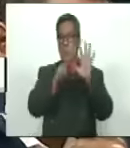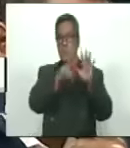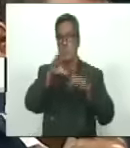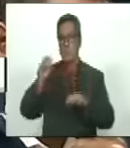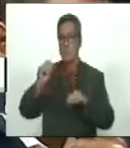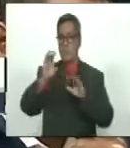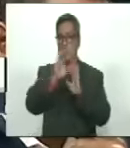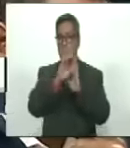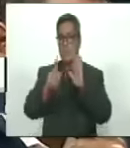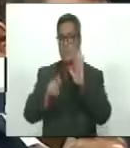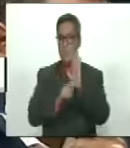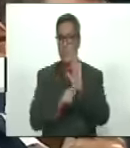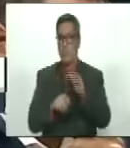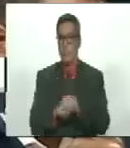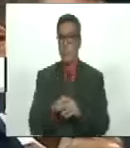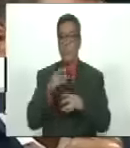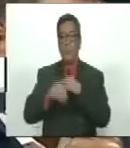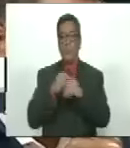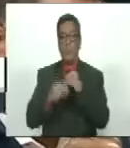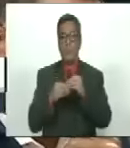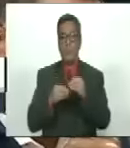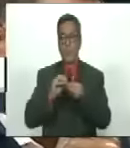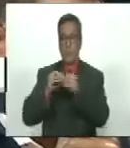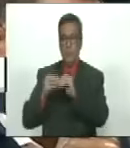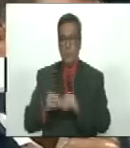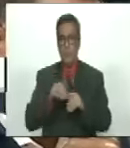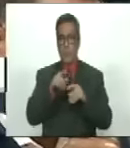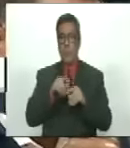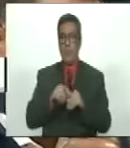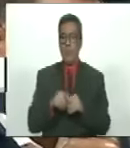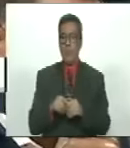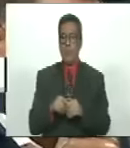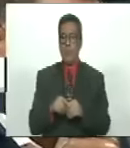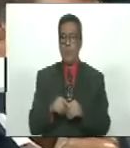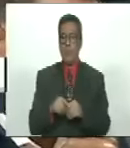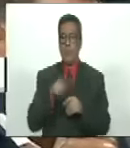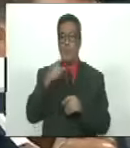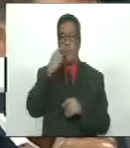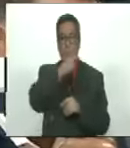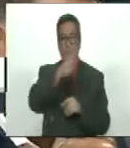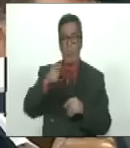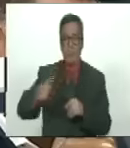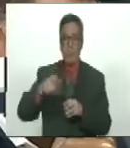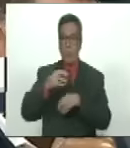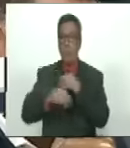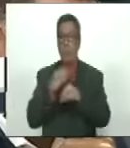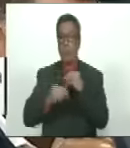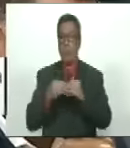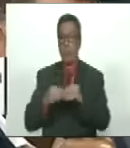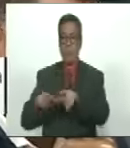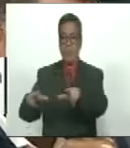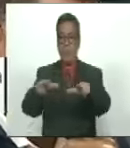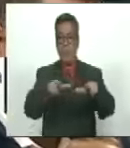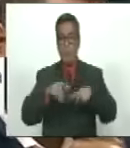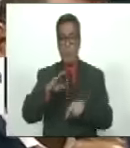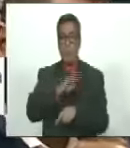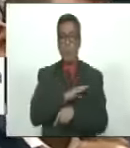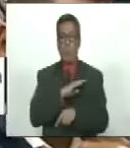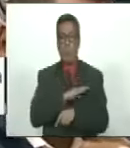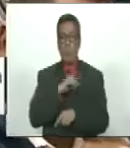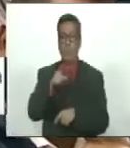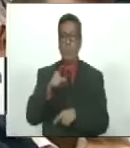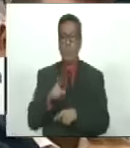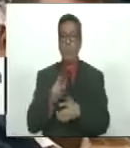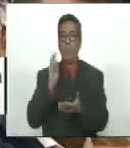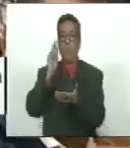la Constitución que establece los mecanismos del pueblo para ejercer su soberanía. Son